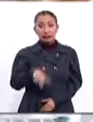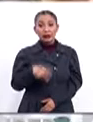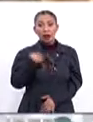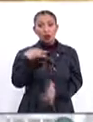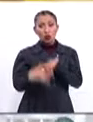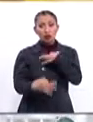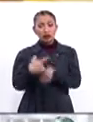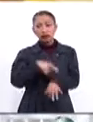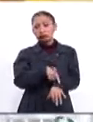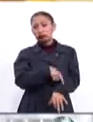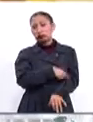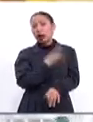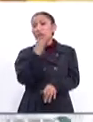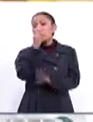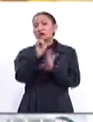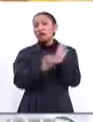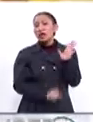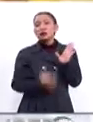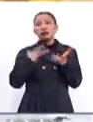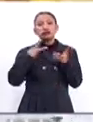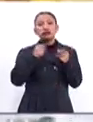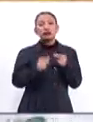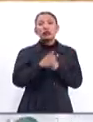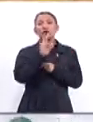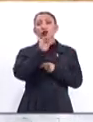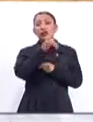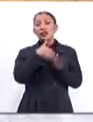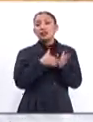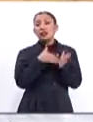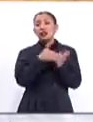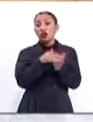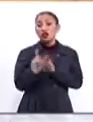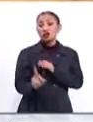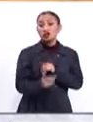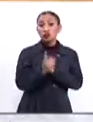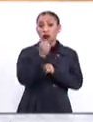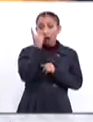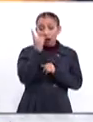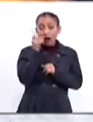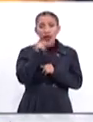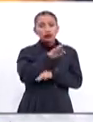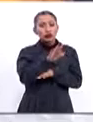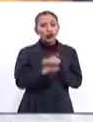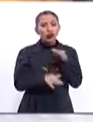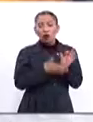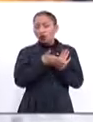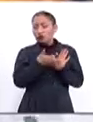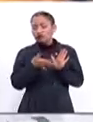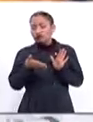un juicio que duró 3 meses y costó alrededor de 50 millones de dólares. Todo